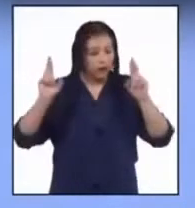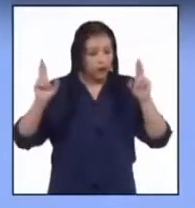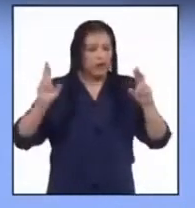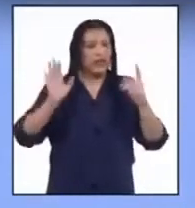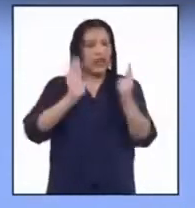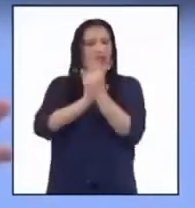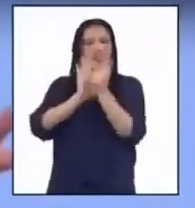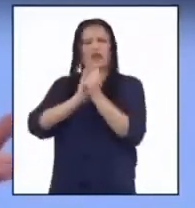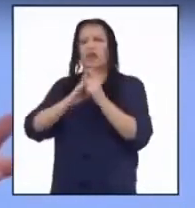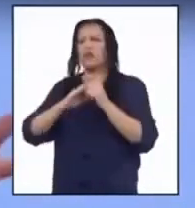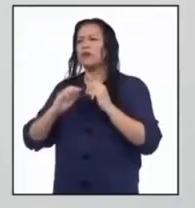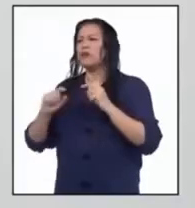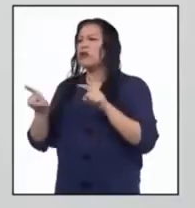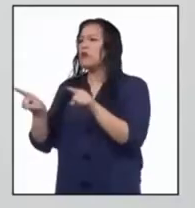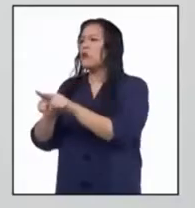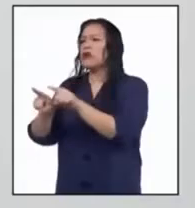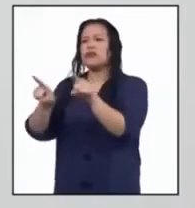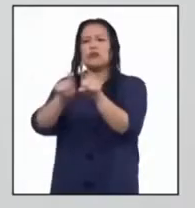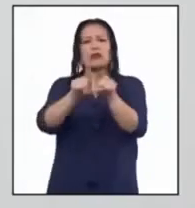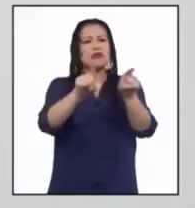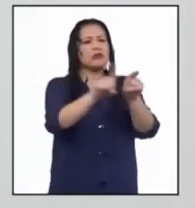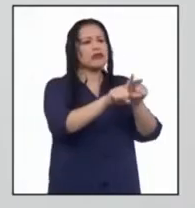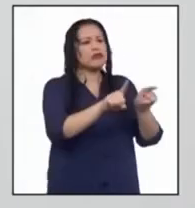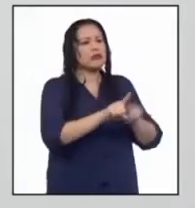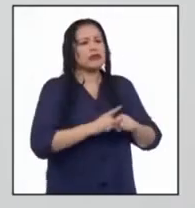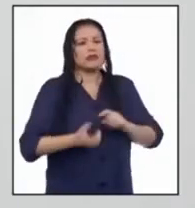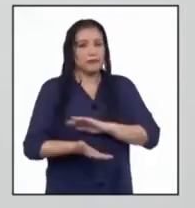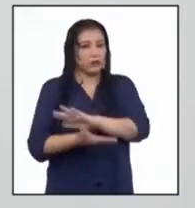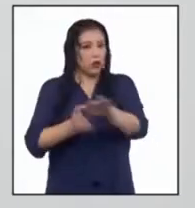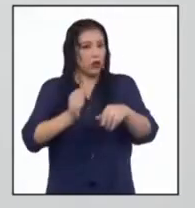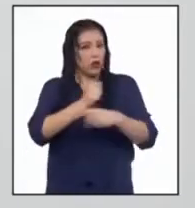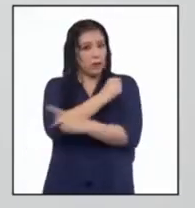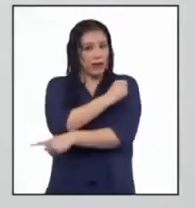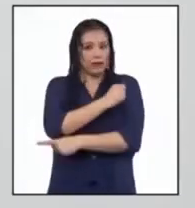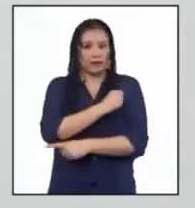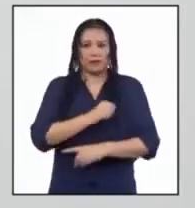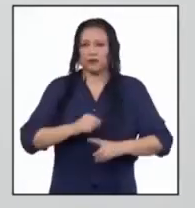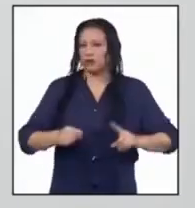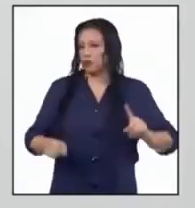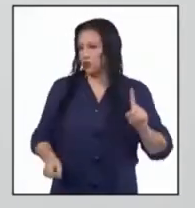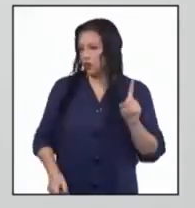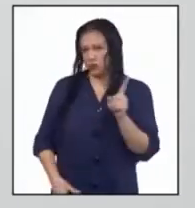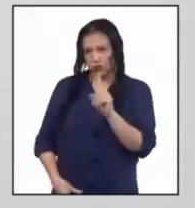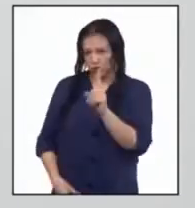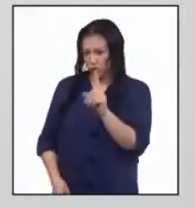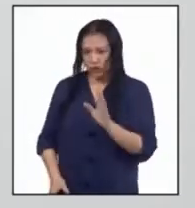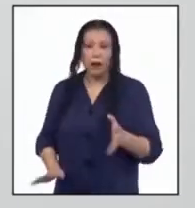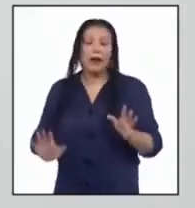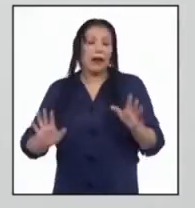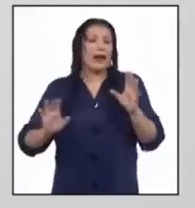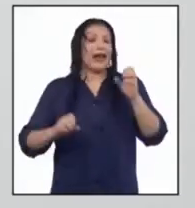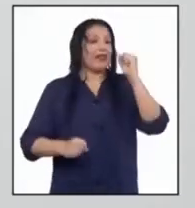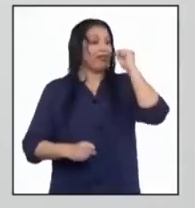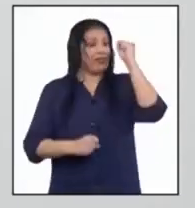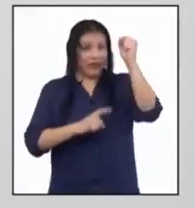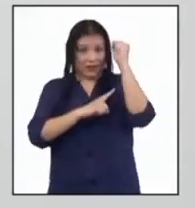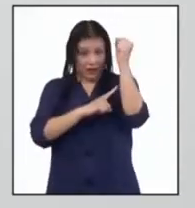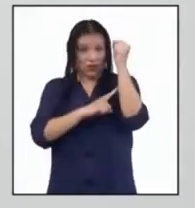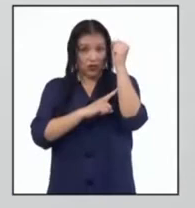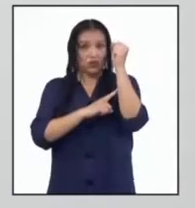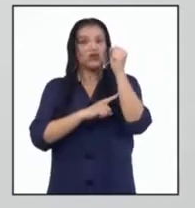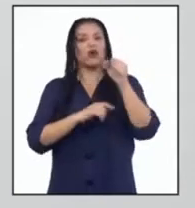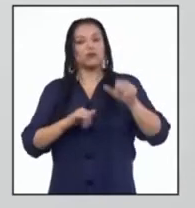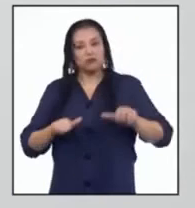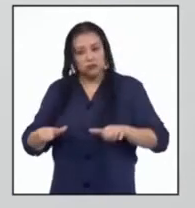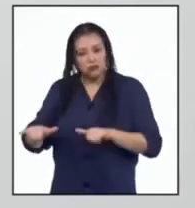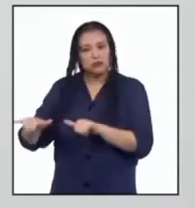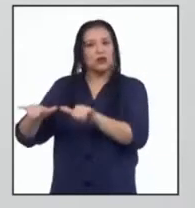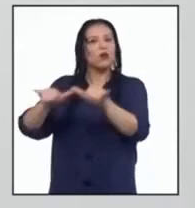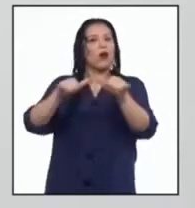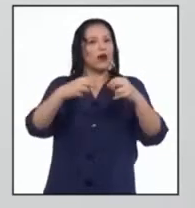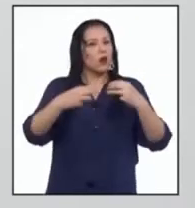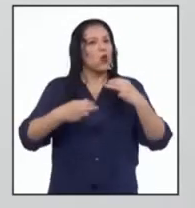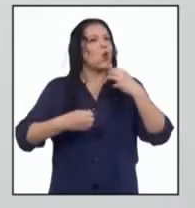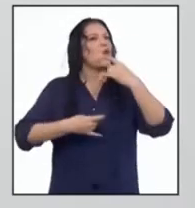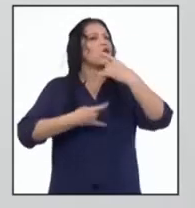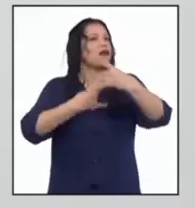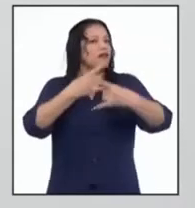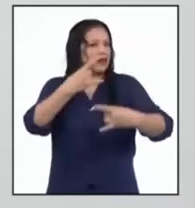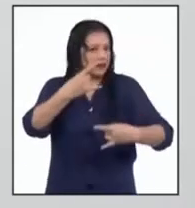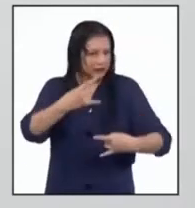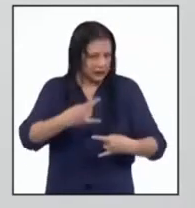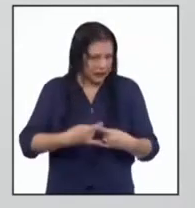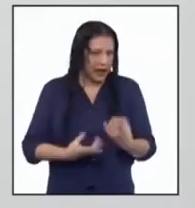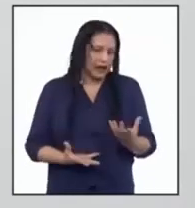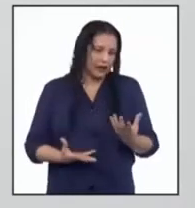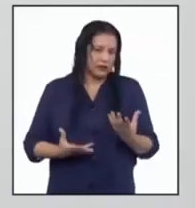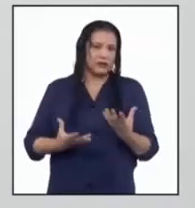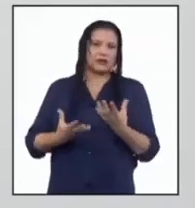todos los países, ¿no? Bueno, los derechos humanos son universales. Quizá ello haga que